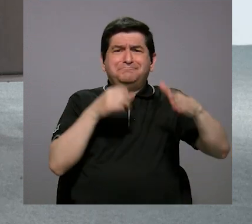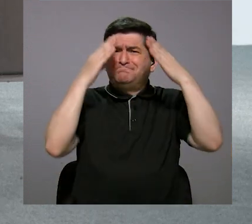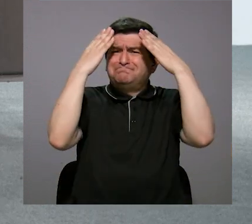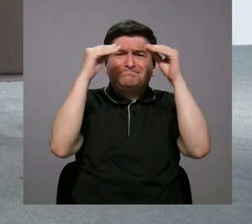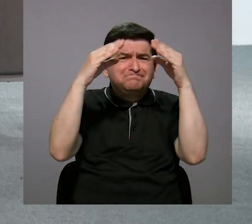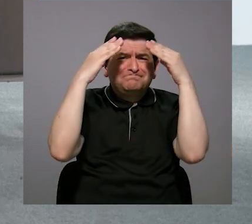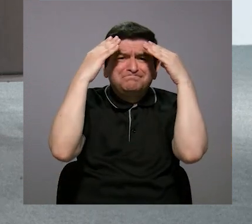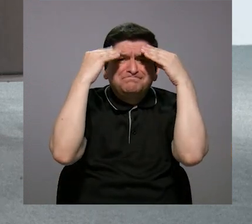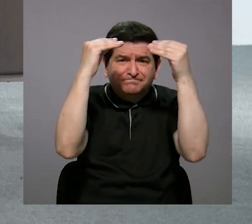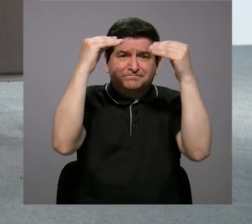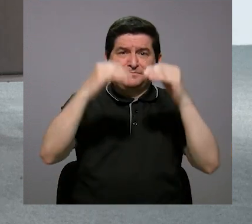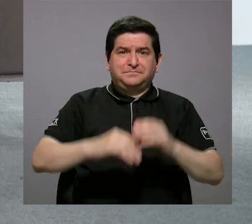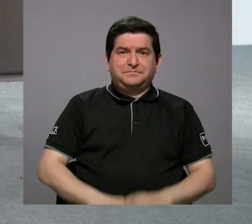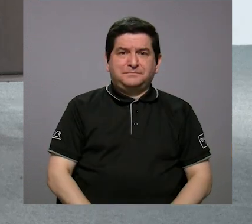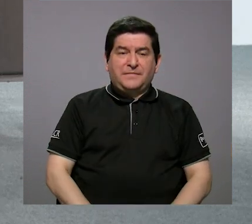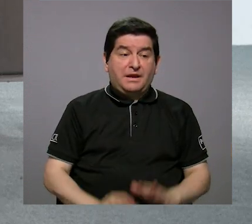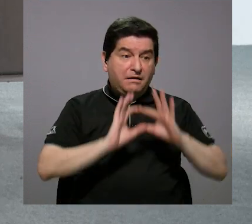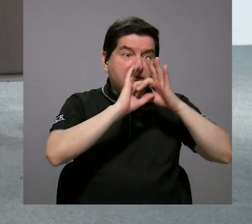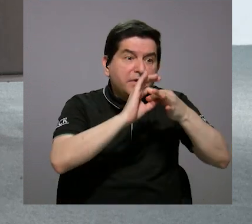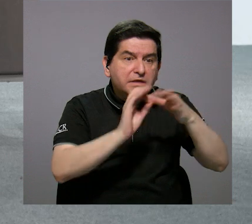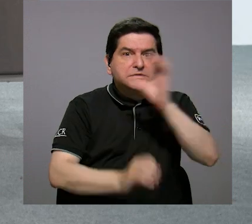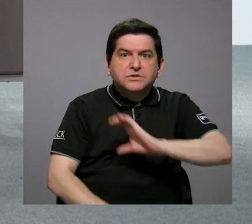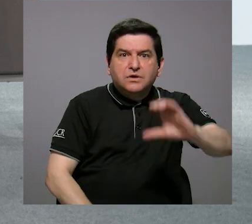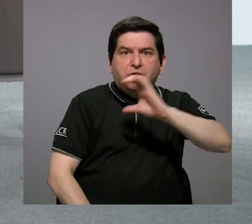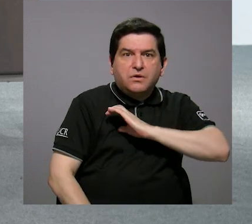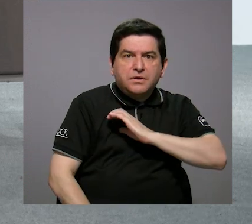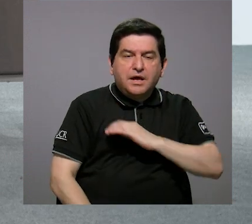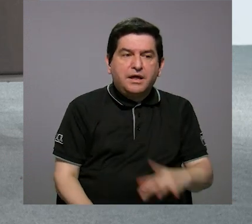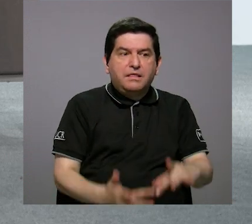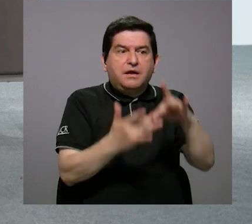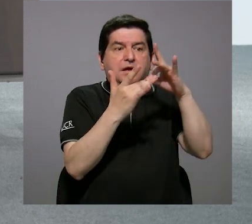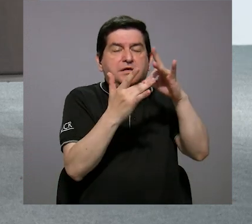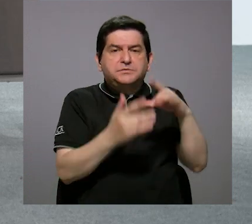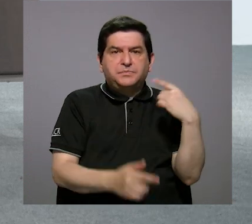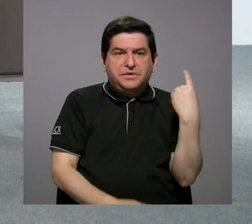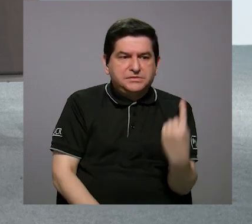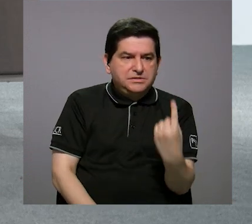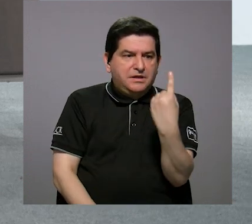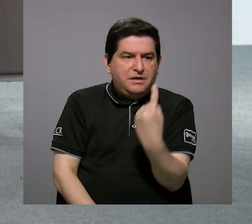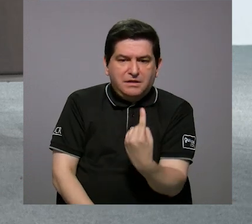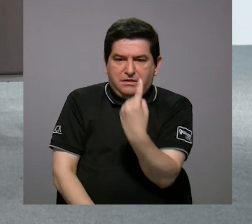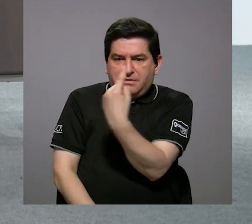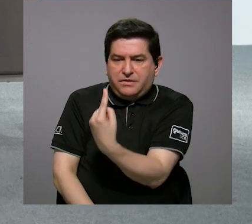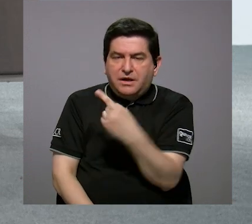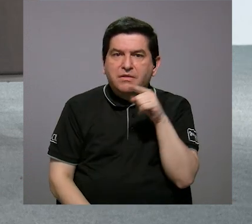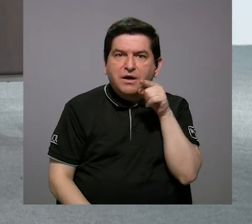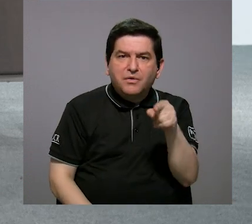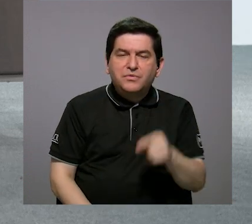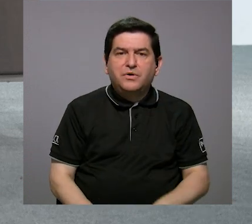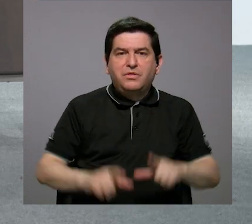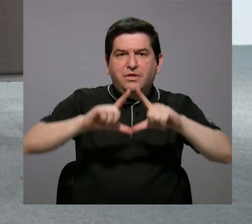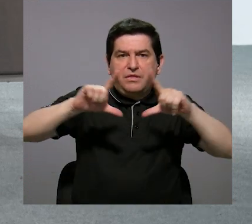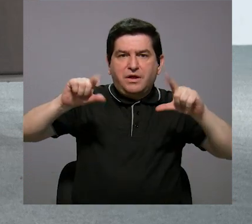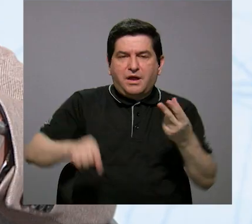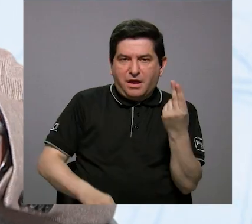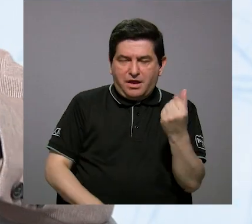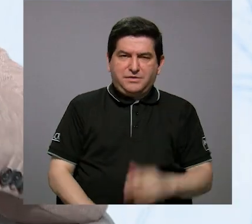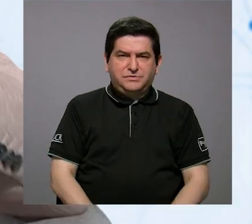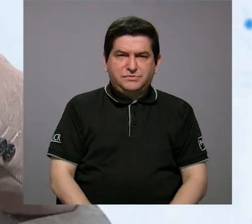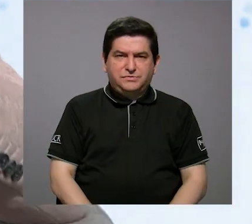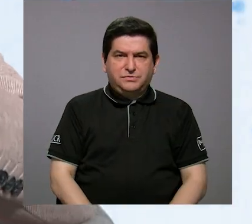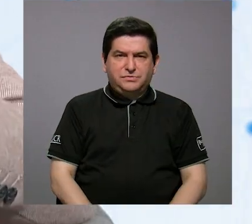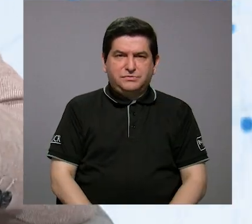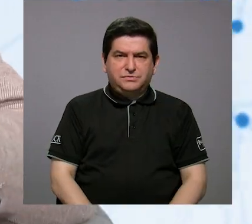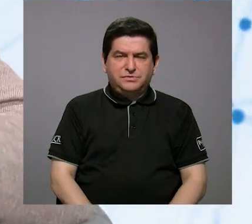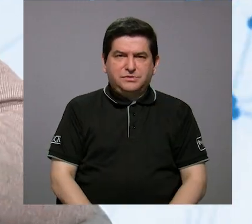suficiente información sobre las características particulares de cada uno de los billetes. Y en esto